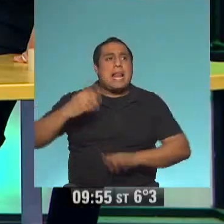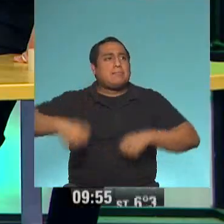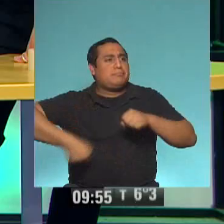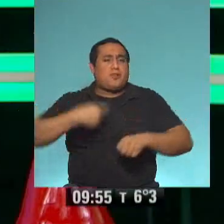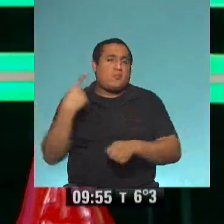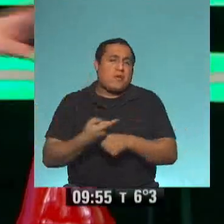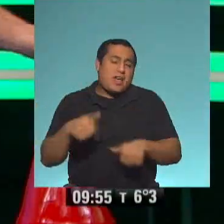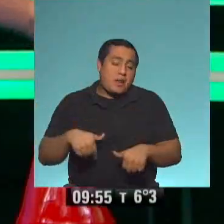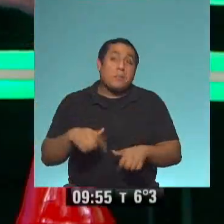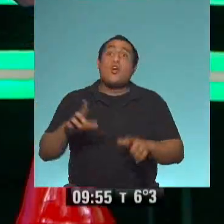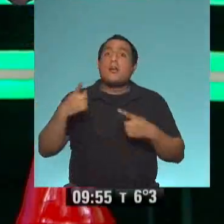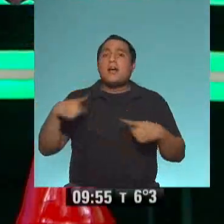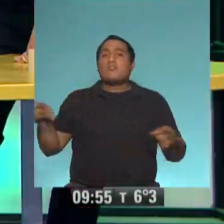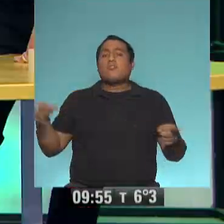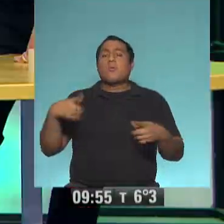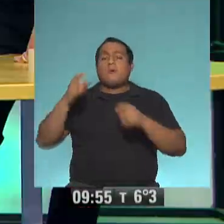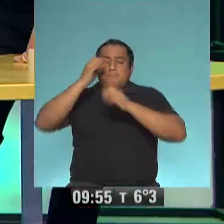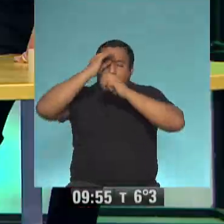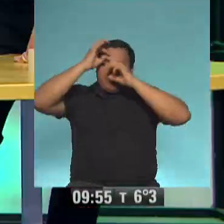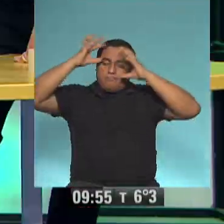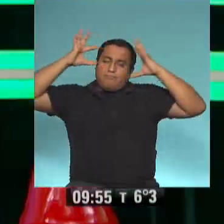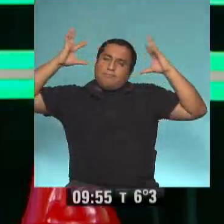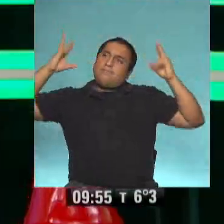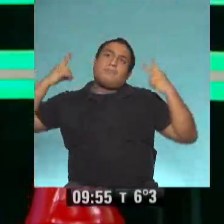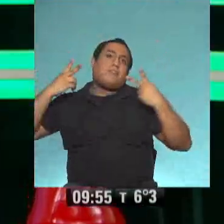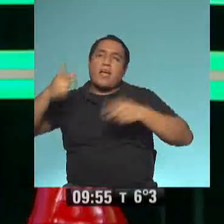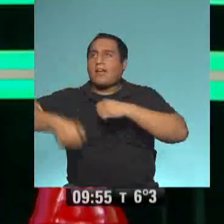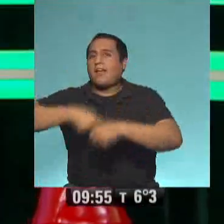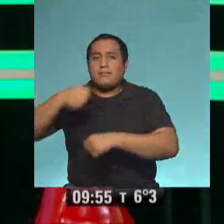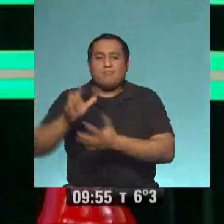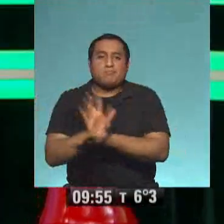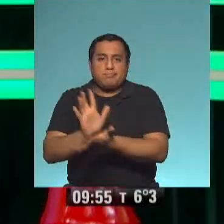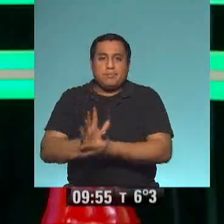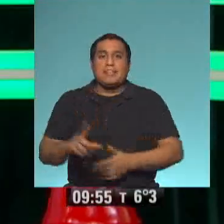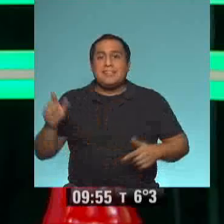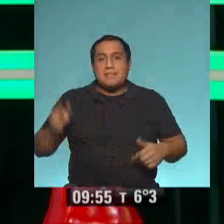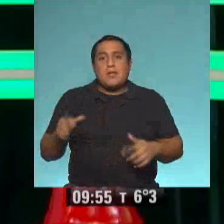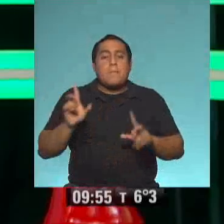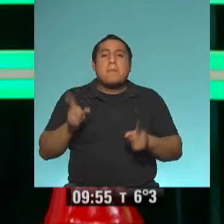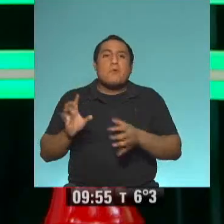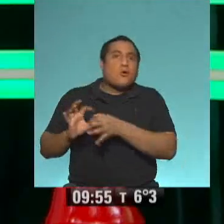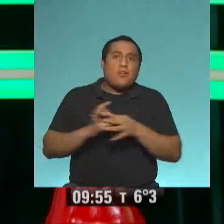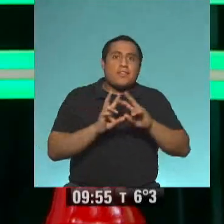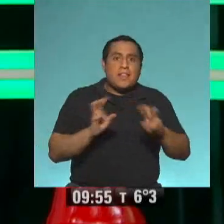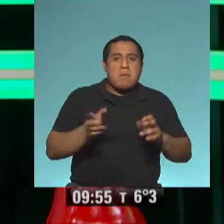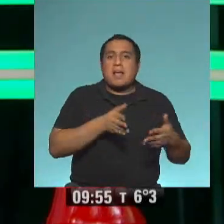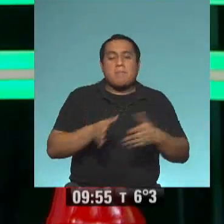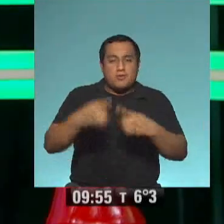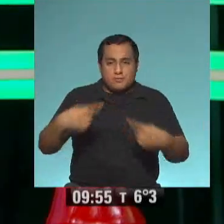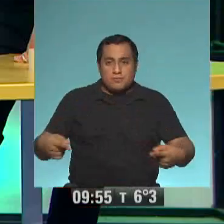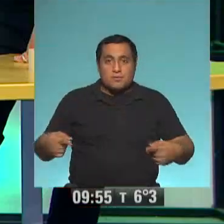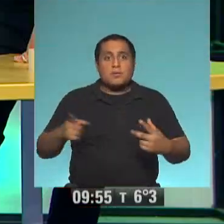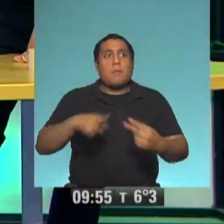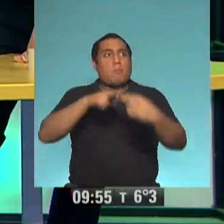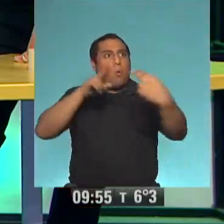bicicleta, con esta canción nos hacemos un viaje musical y estamos también en tema, ¿no? Con los caminos y todo eso. Viajamos en los puentes,